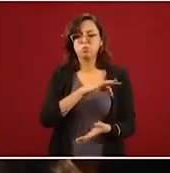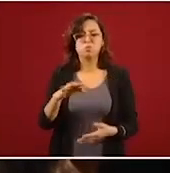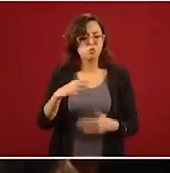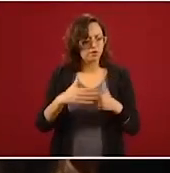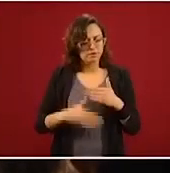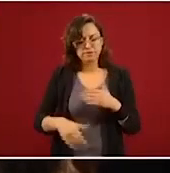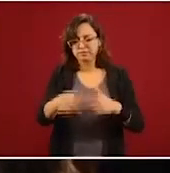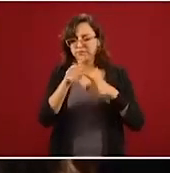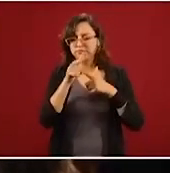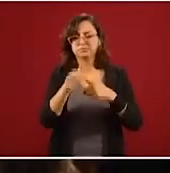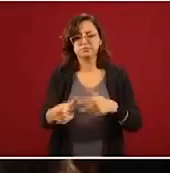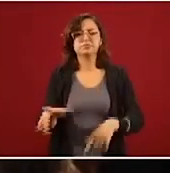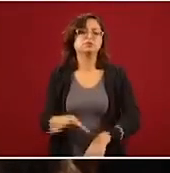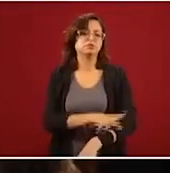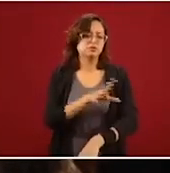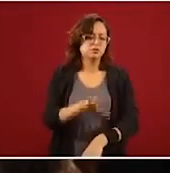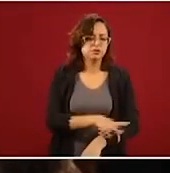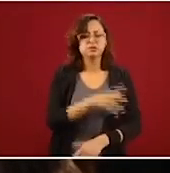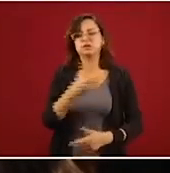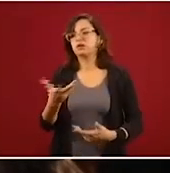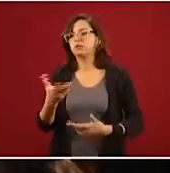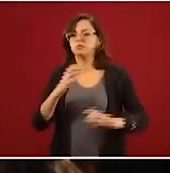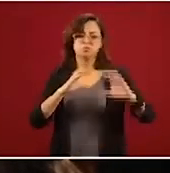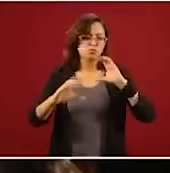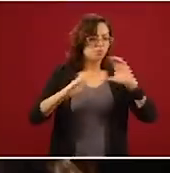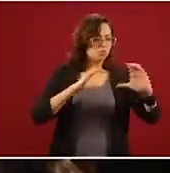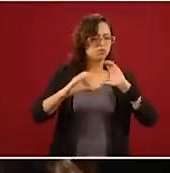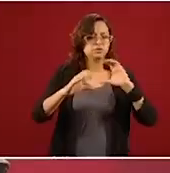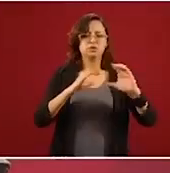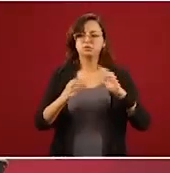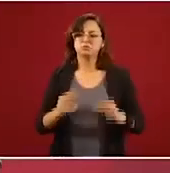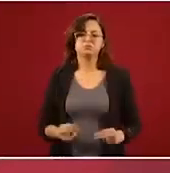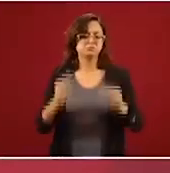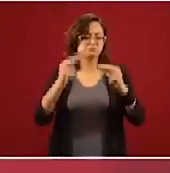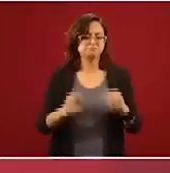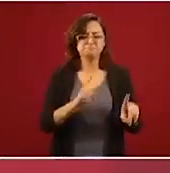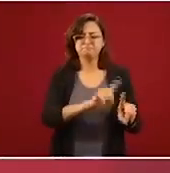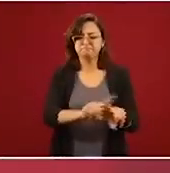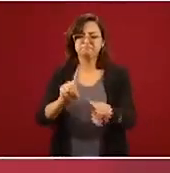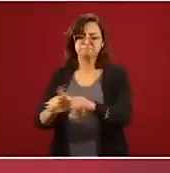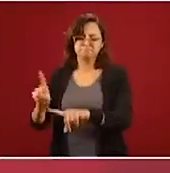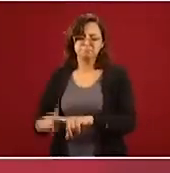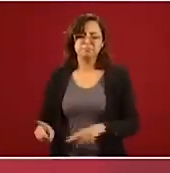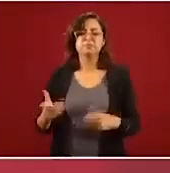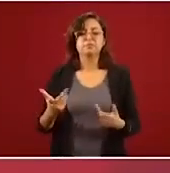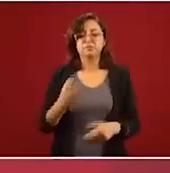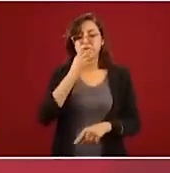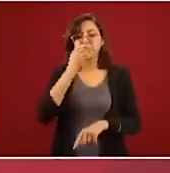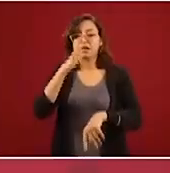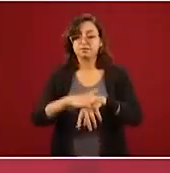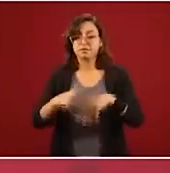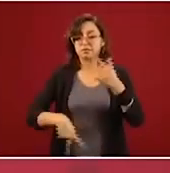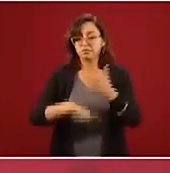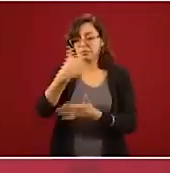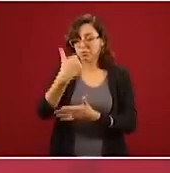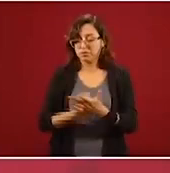en lo energético, en comunicaciones, en actividades productivas. Se van a dar a conocer estos proyectos.